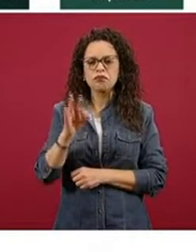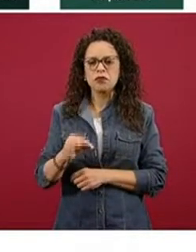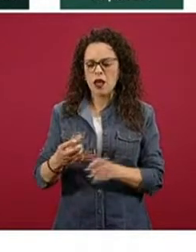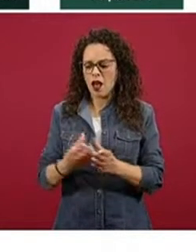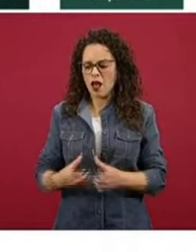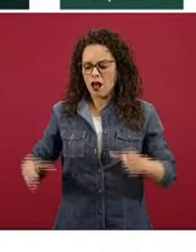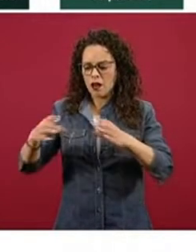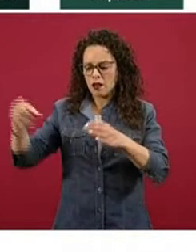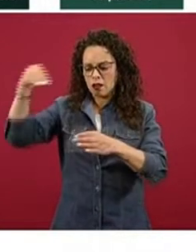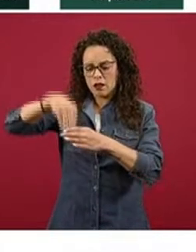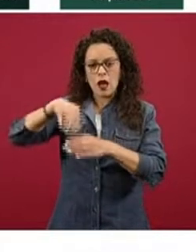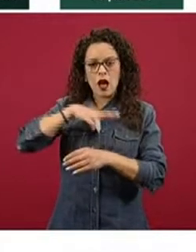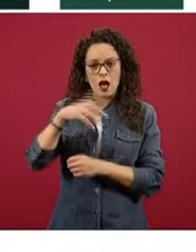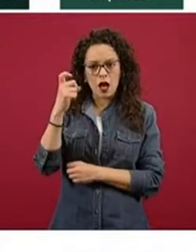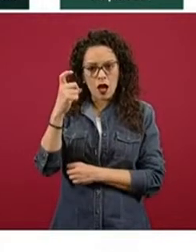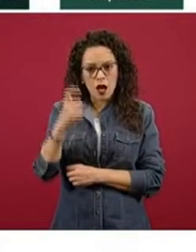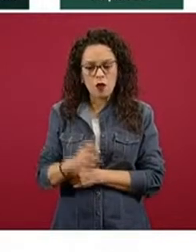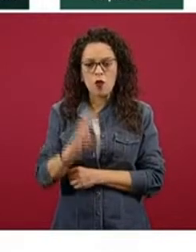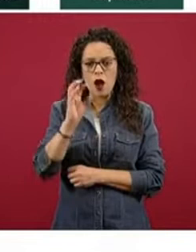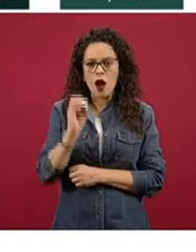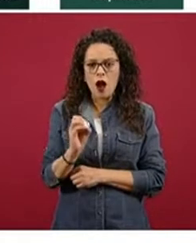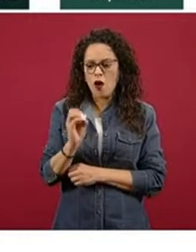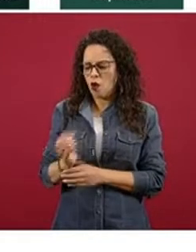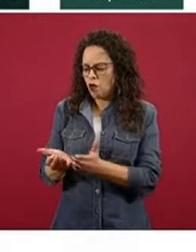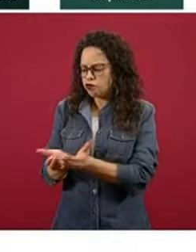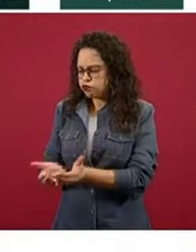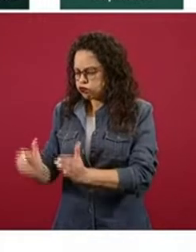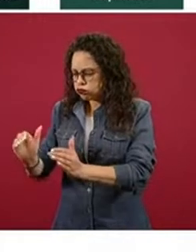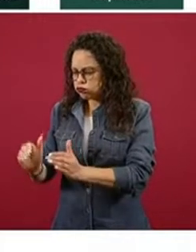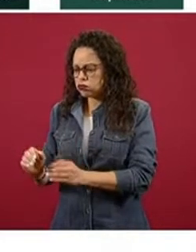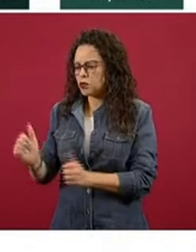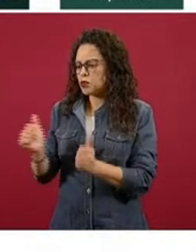una palangana que yo tenga en mi casa con agua porque